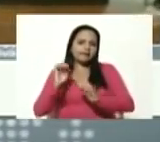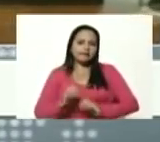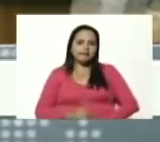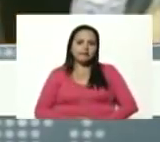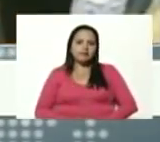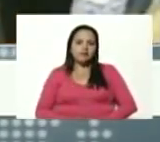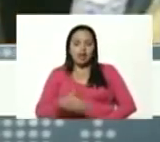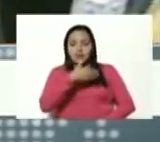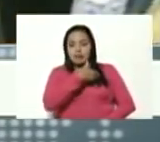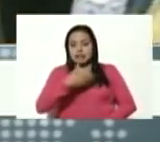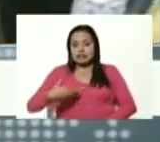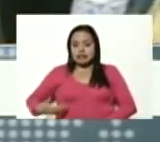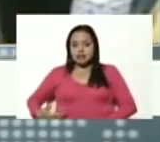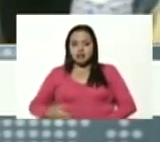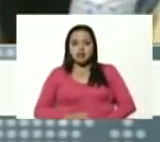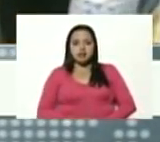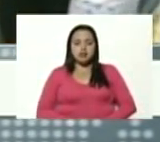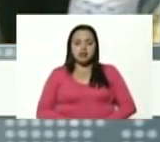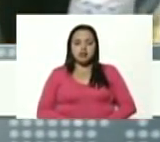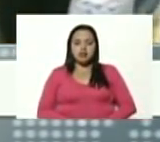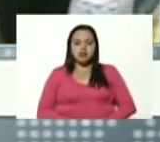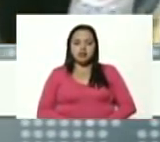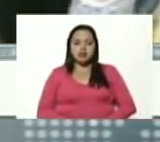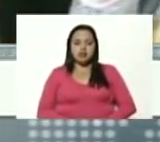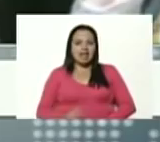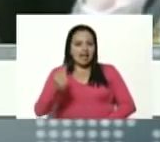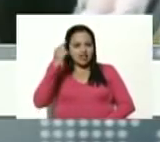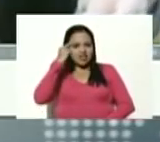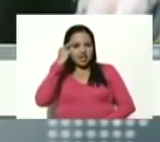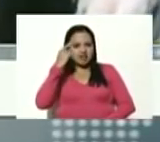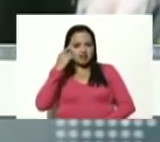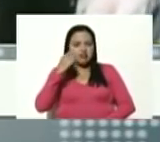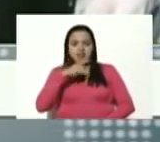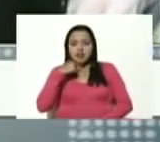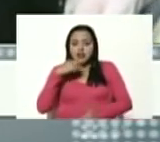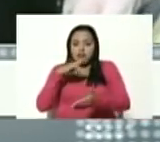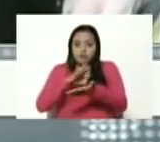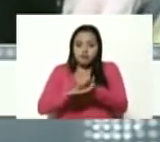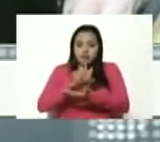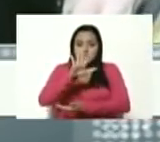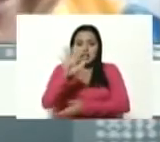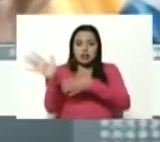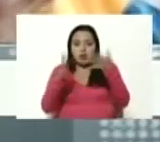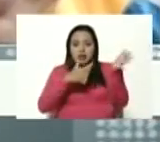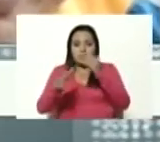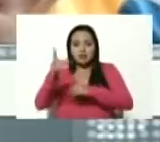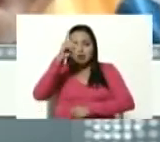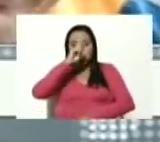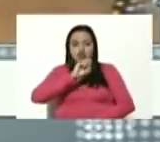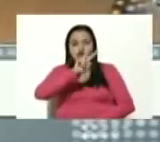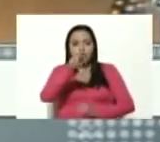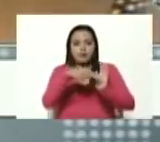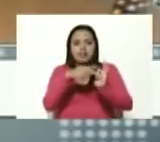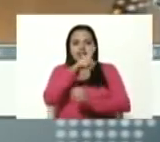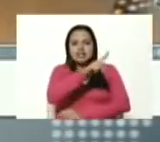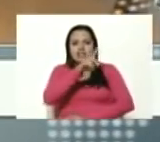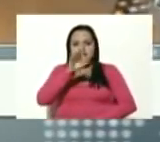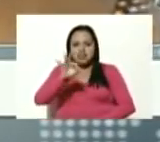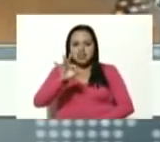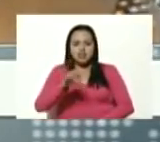nuestro comandante, el día que se fue de esta vida, que el 5 de marzo de 2013,